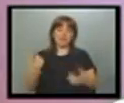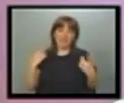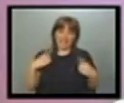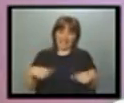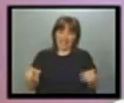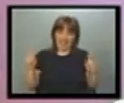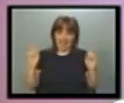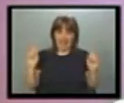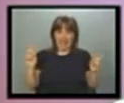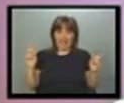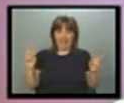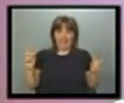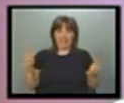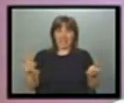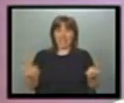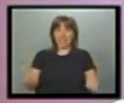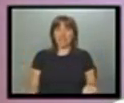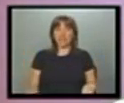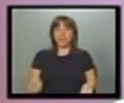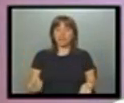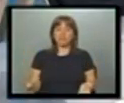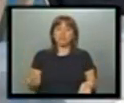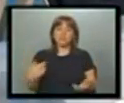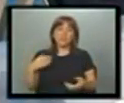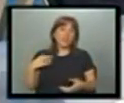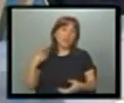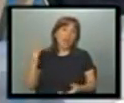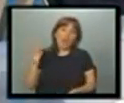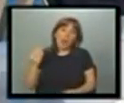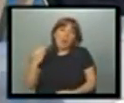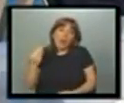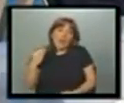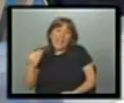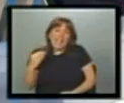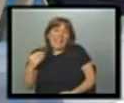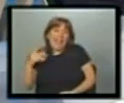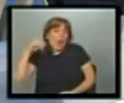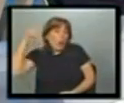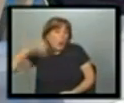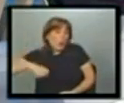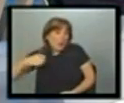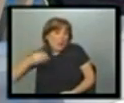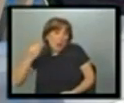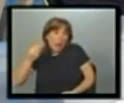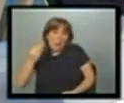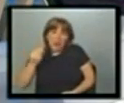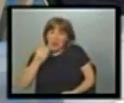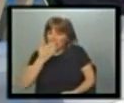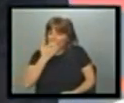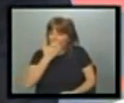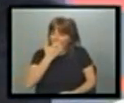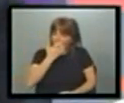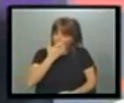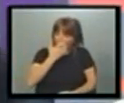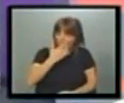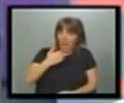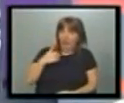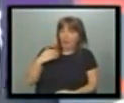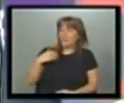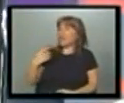es raro. No sé cuál es la figura legal con la que puedes demandar, pero bueno. A ver, nadie está obligado a quedarse en una